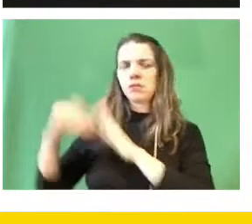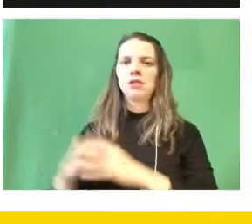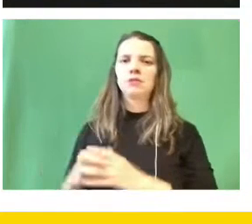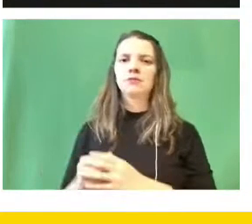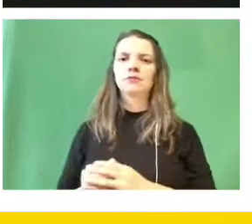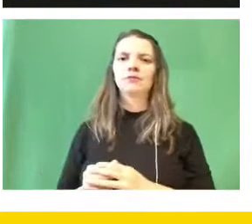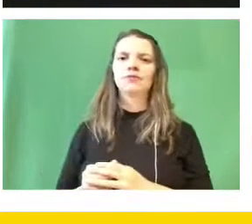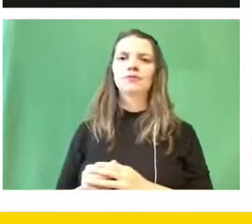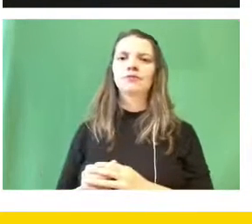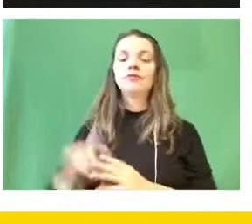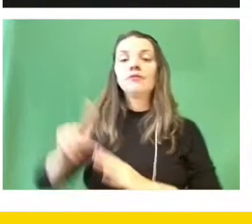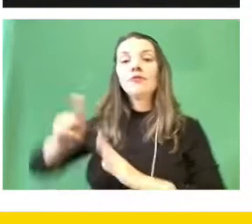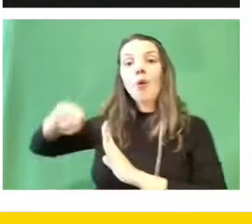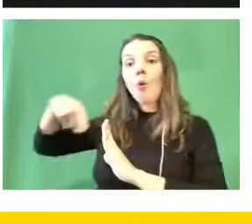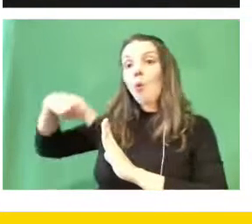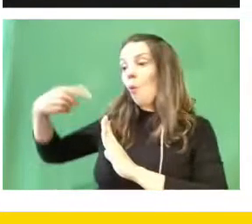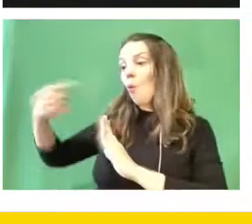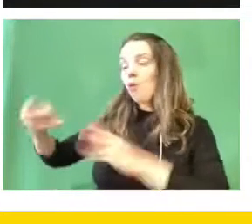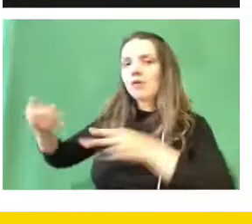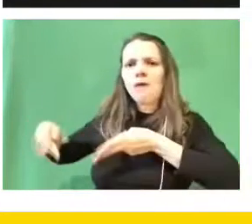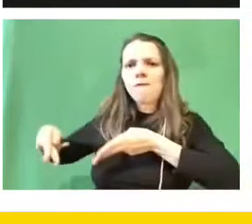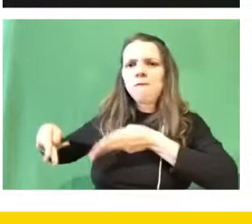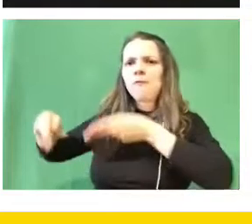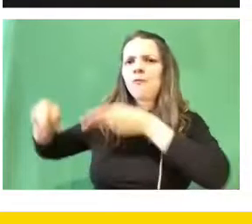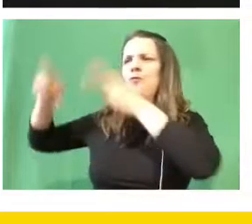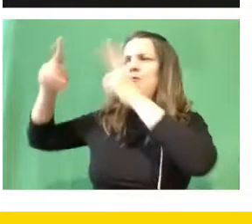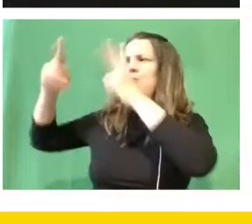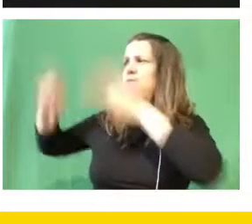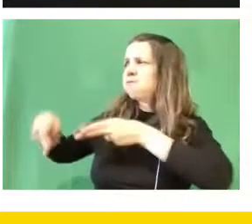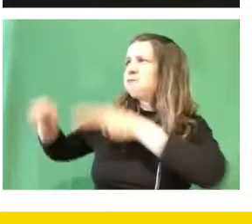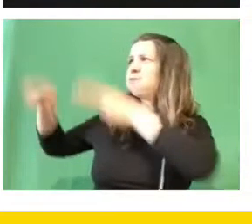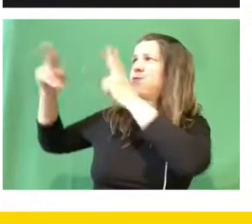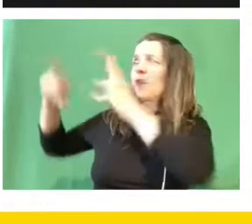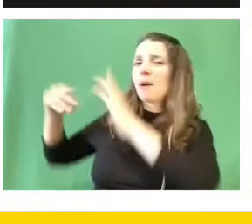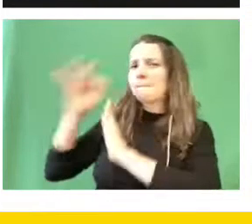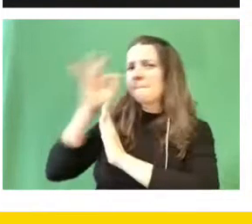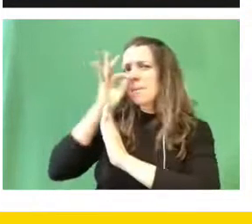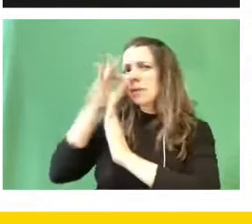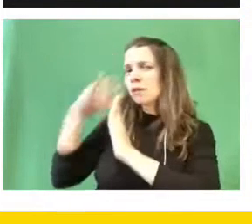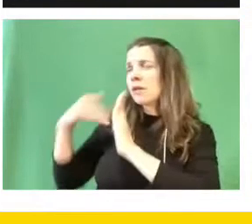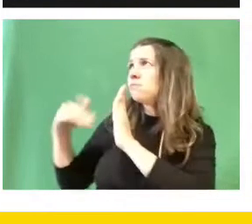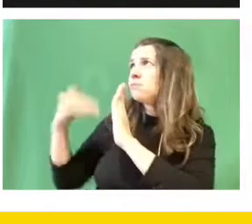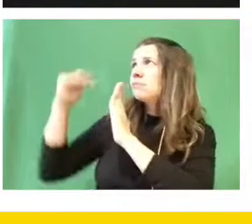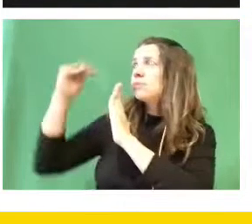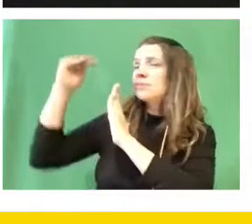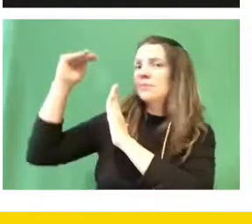Torres de edificaciones en altura, 20 o más. Siguiente.